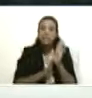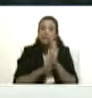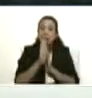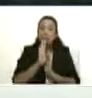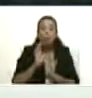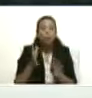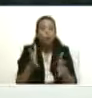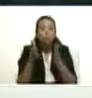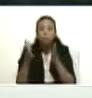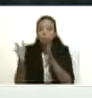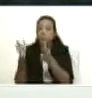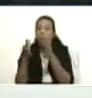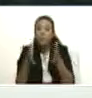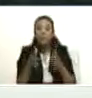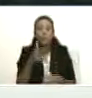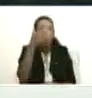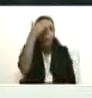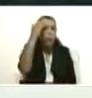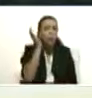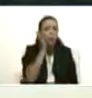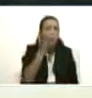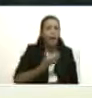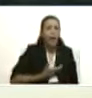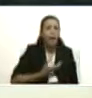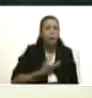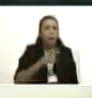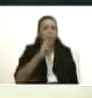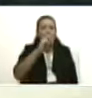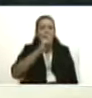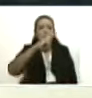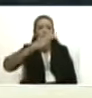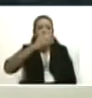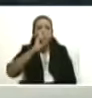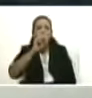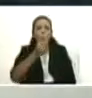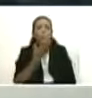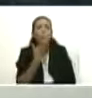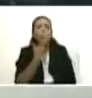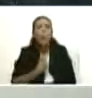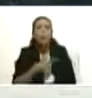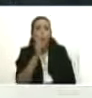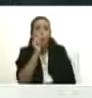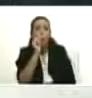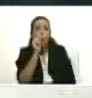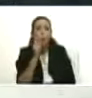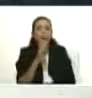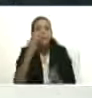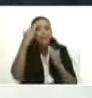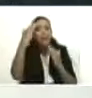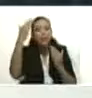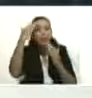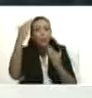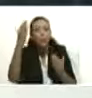venciendo. Carmen Teresa, Nahum, ¿qué saludo me puede dar Nahum? Nahum siempre da saludos,